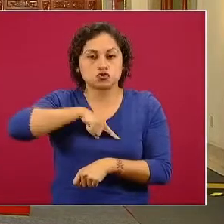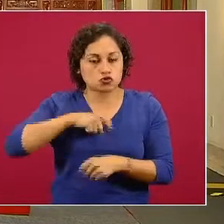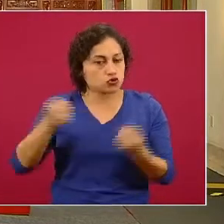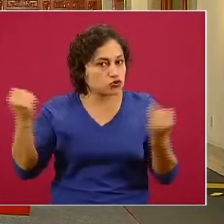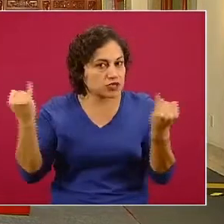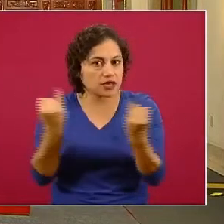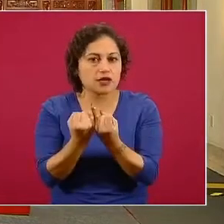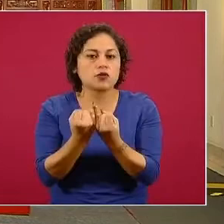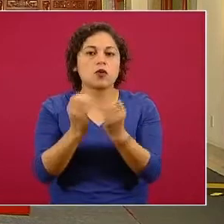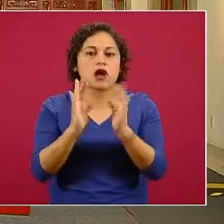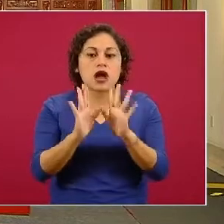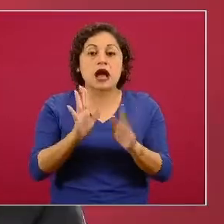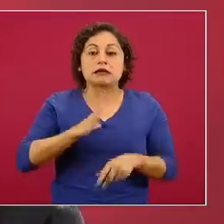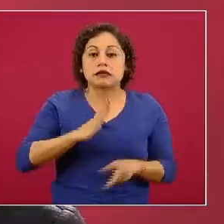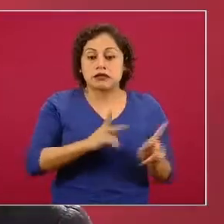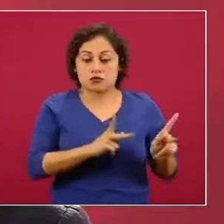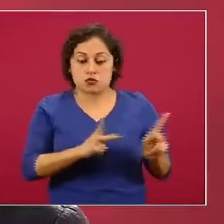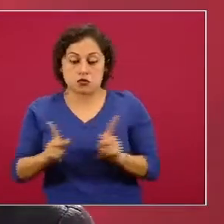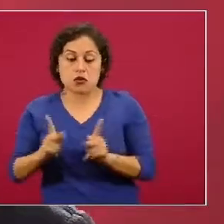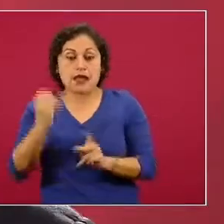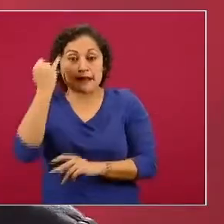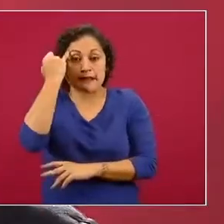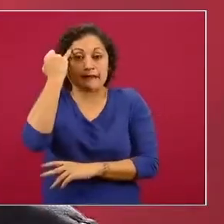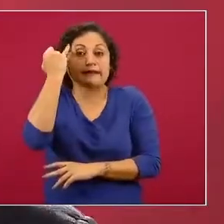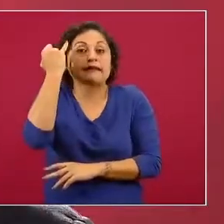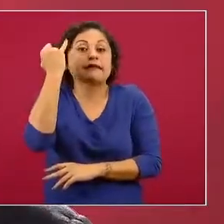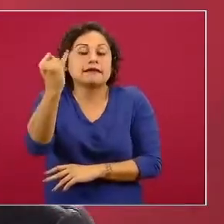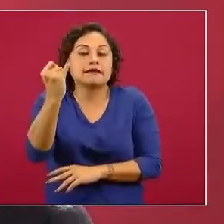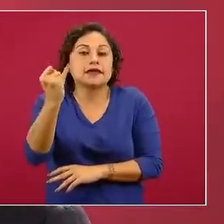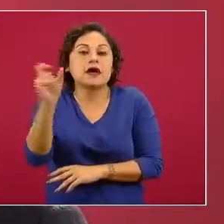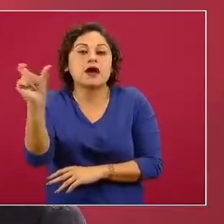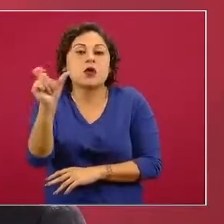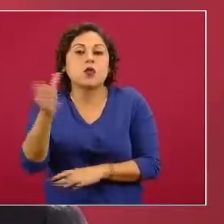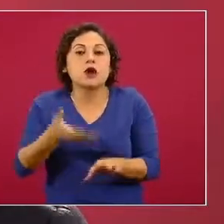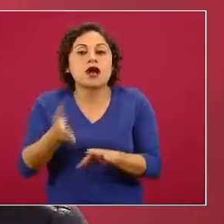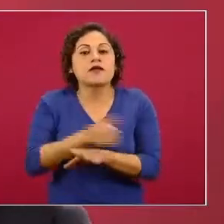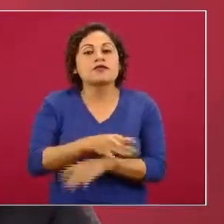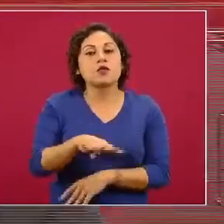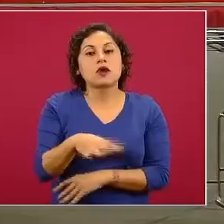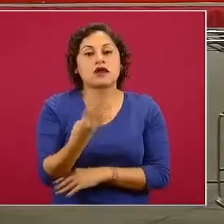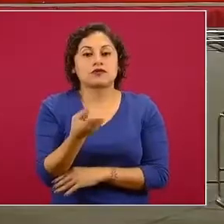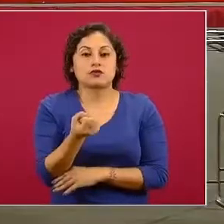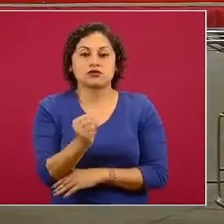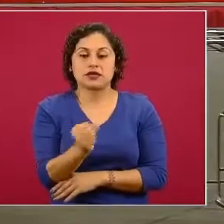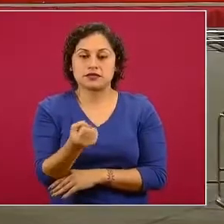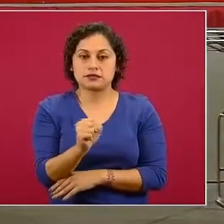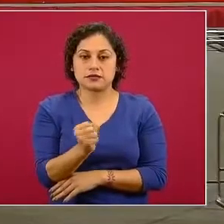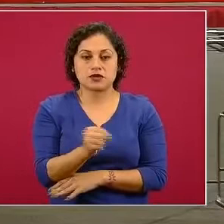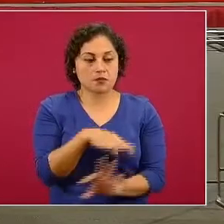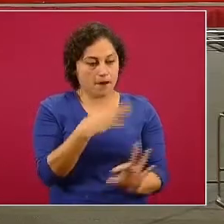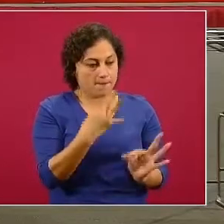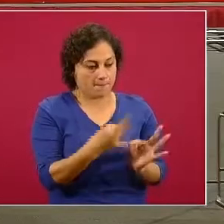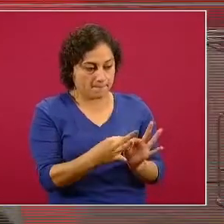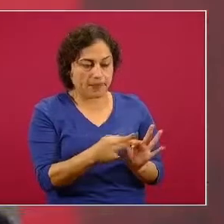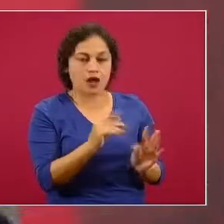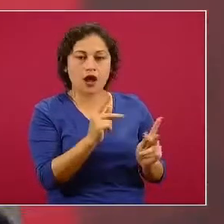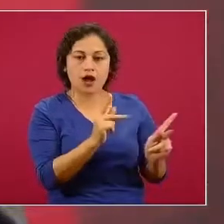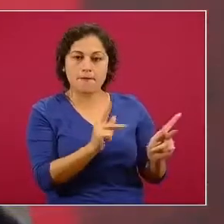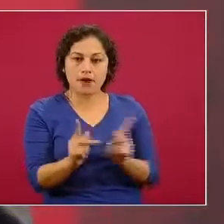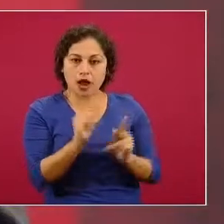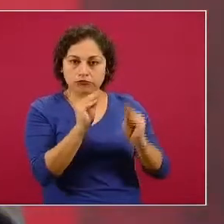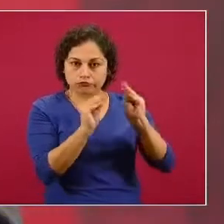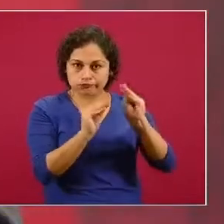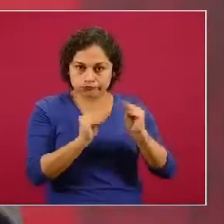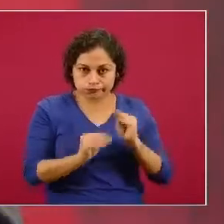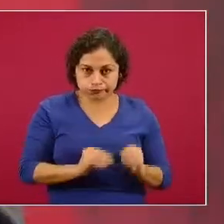lo elaboramos, ya lo cerramos el 14 de septiembre, y hemos dicho claramente,